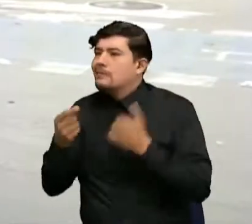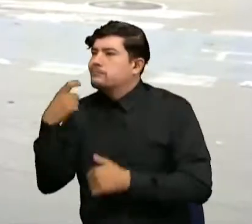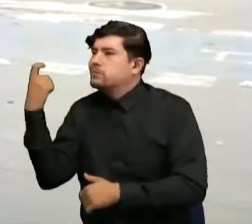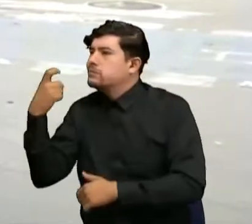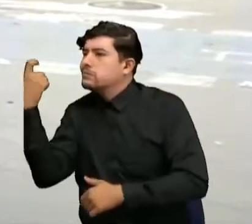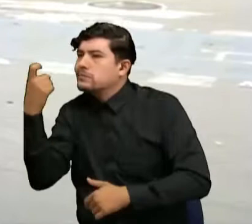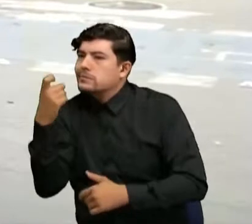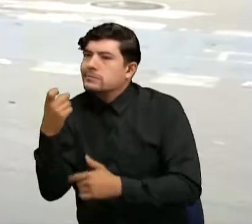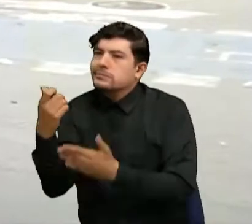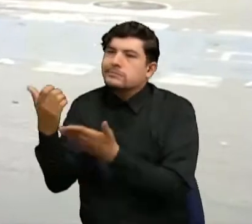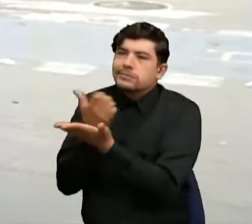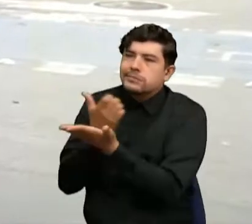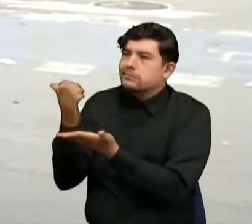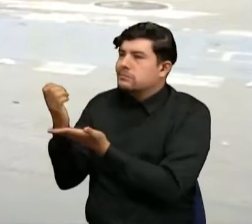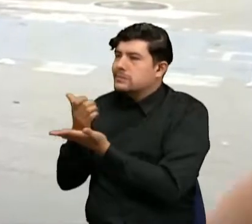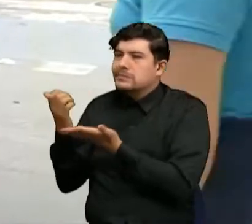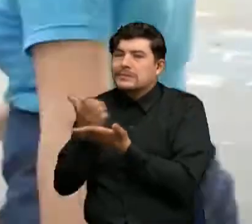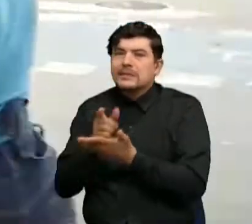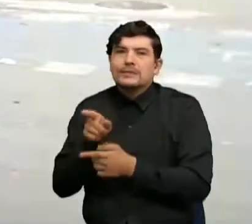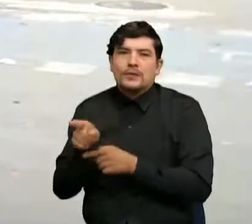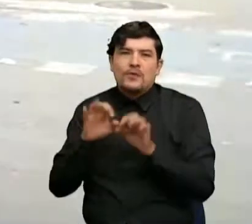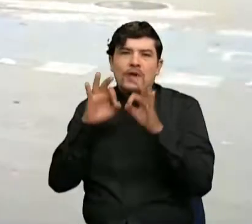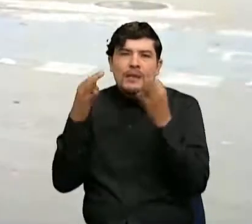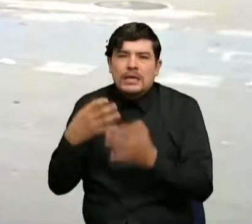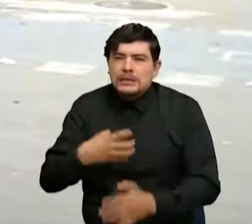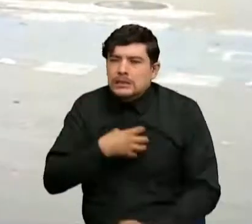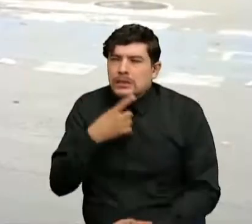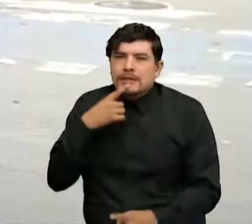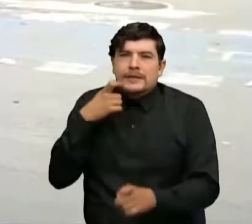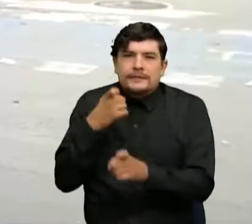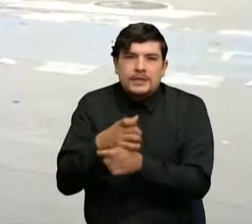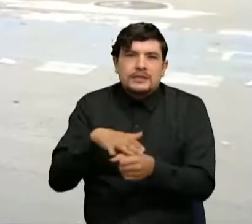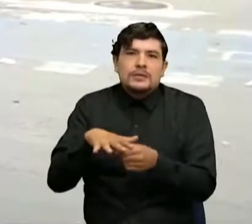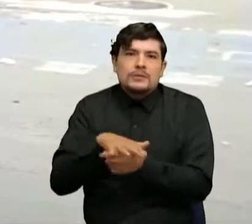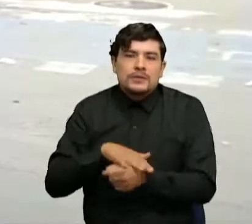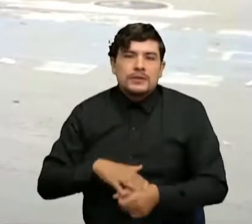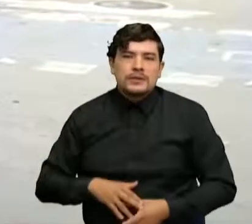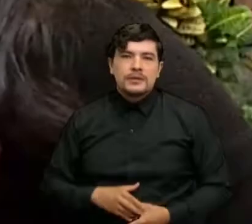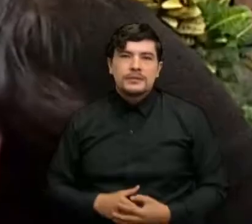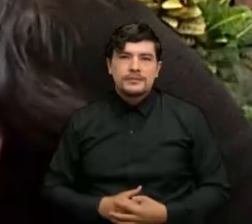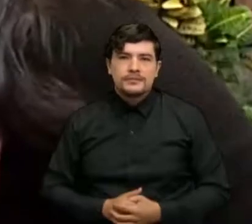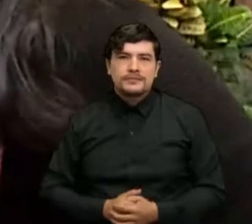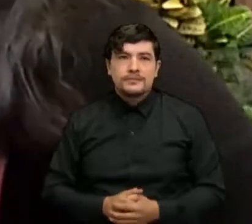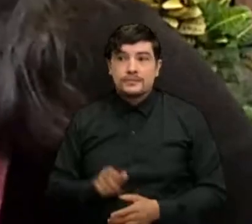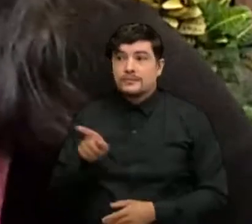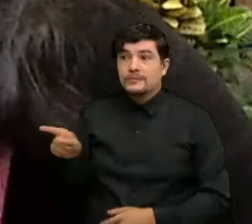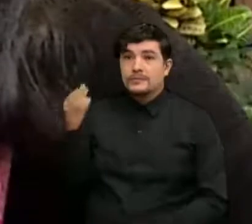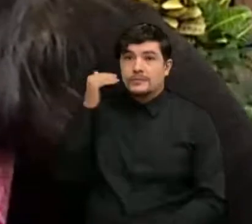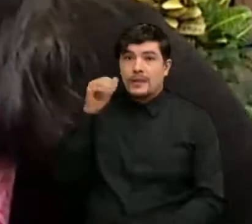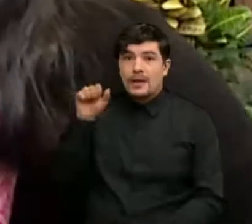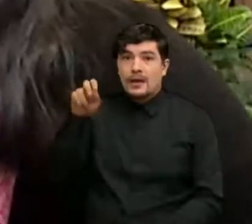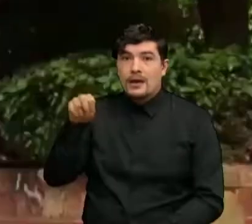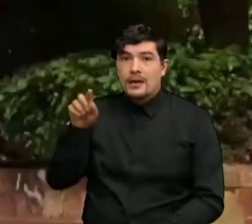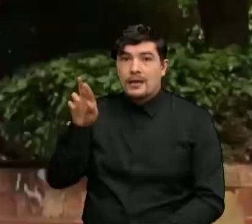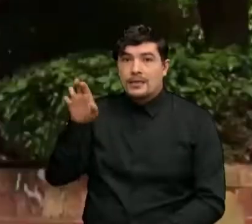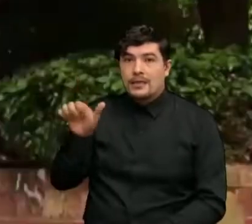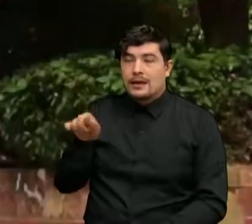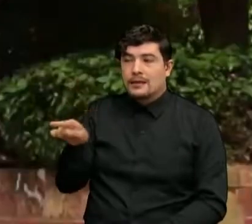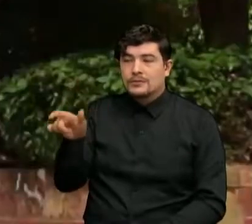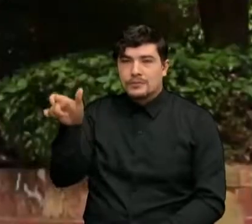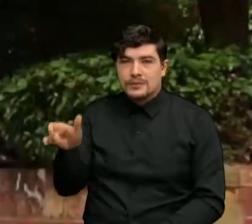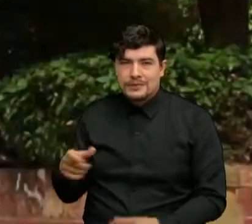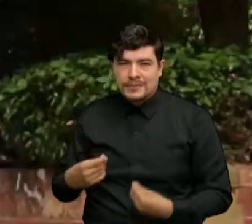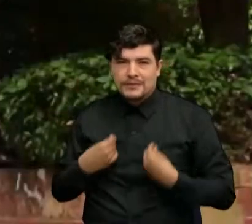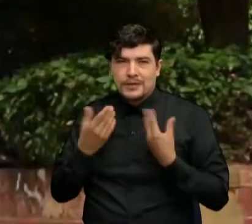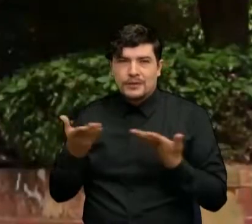ese drama que viven los familiares de los contagiados COVID-19. Ella es Andrea Corredor, una habitante de Betulia